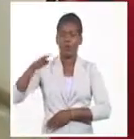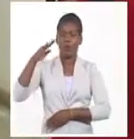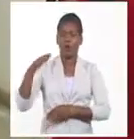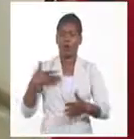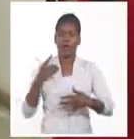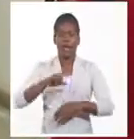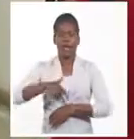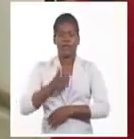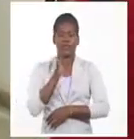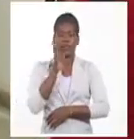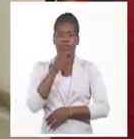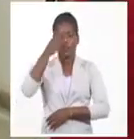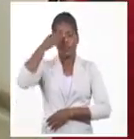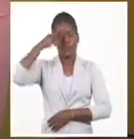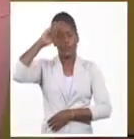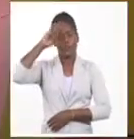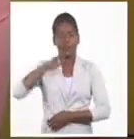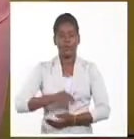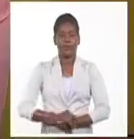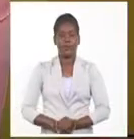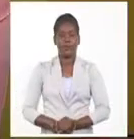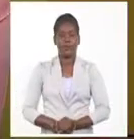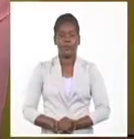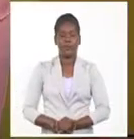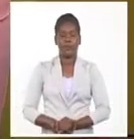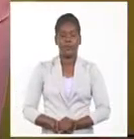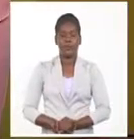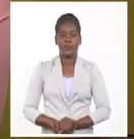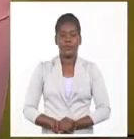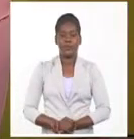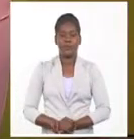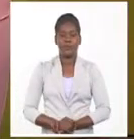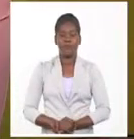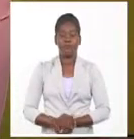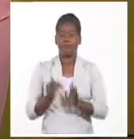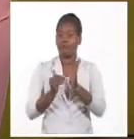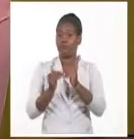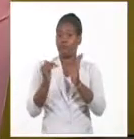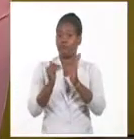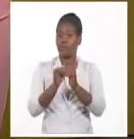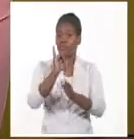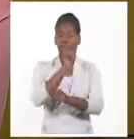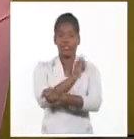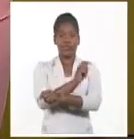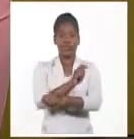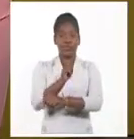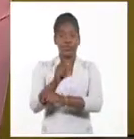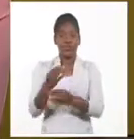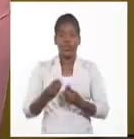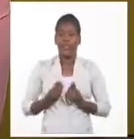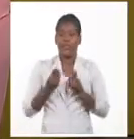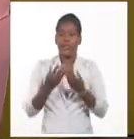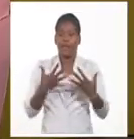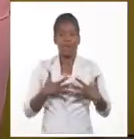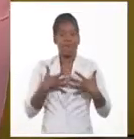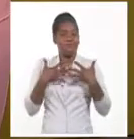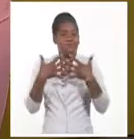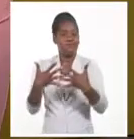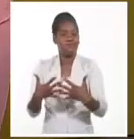la Televisión Cubana. Miles son los instructores de arte que regalan su saber para incentivar en escuelas